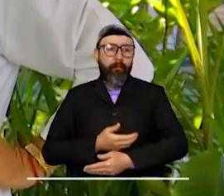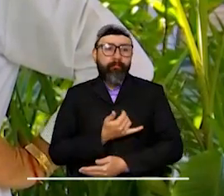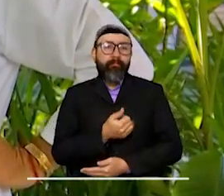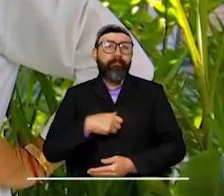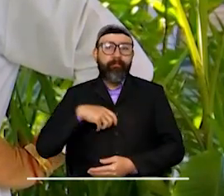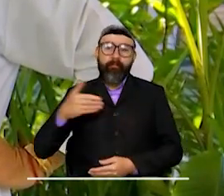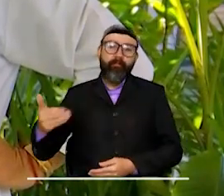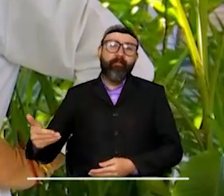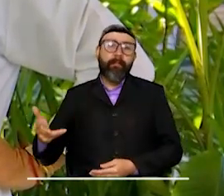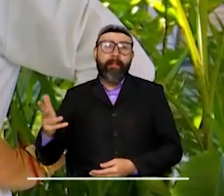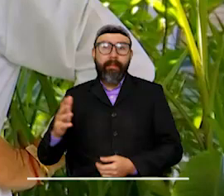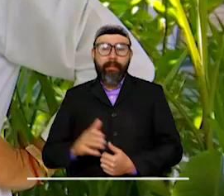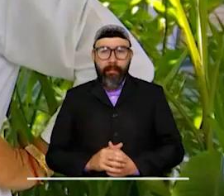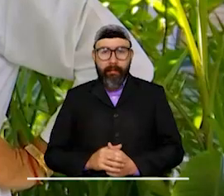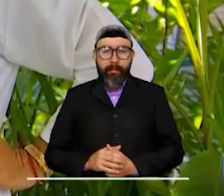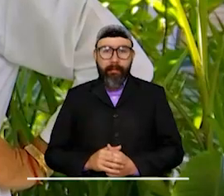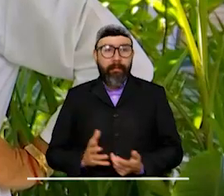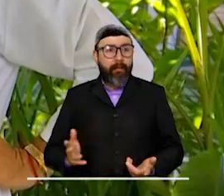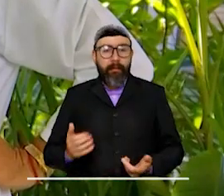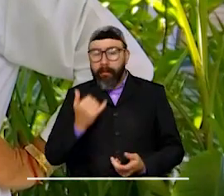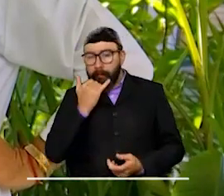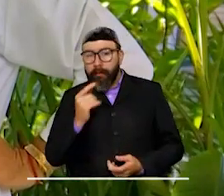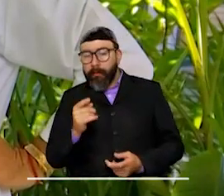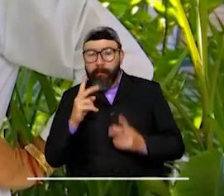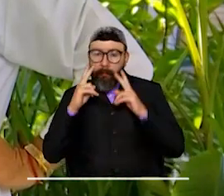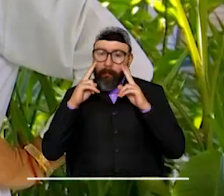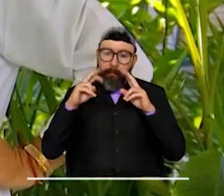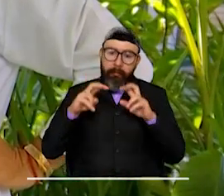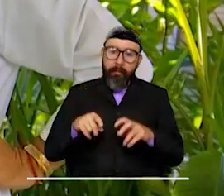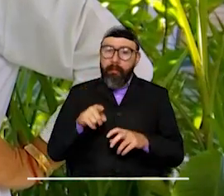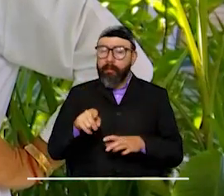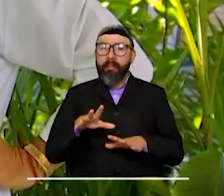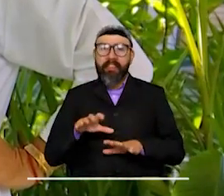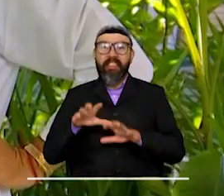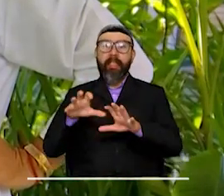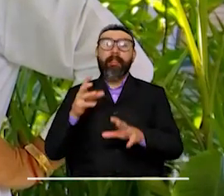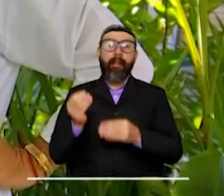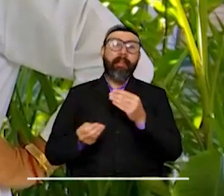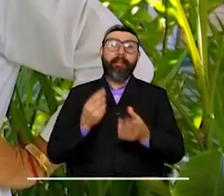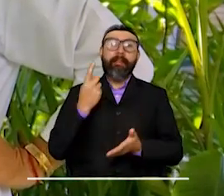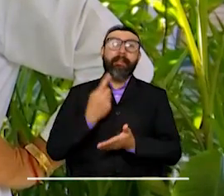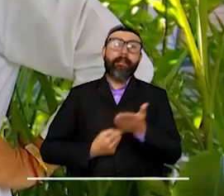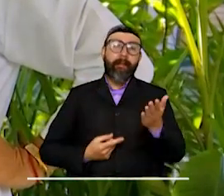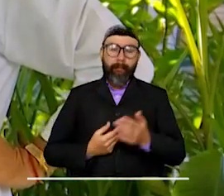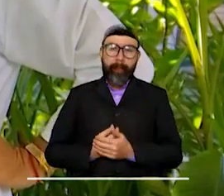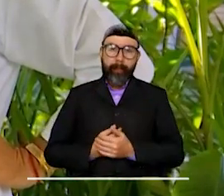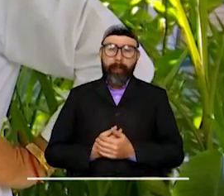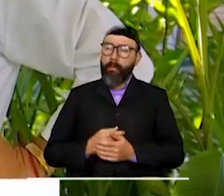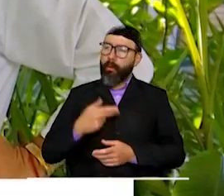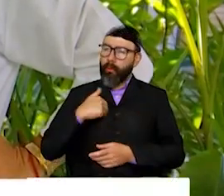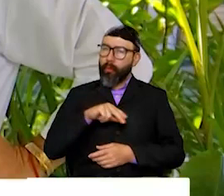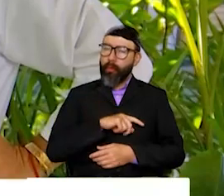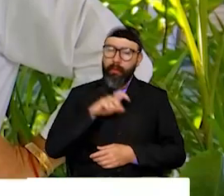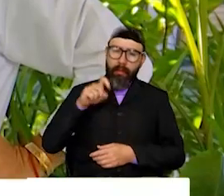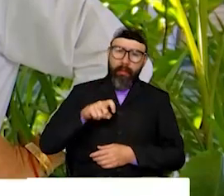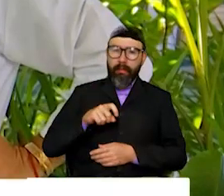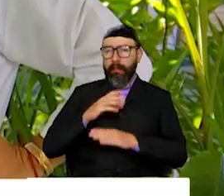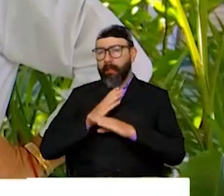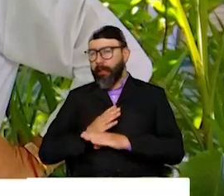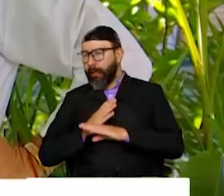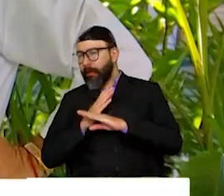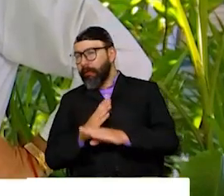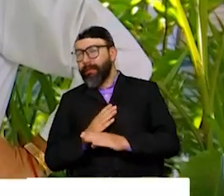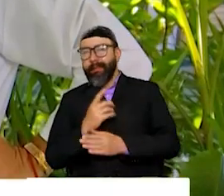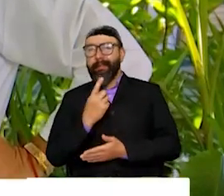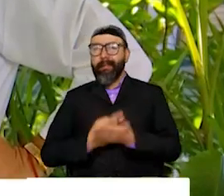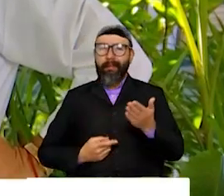¿Y qué hay detrás de un diagnóstico de un cáncer? que tenemos que evitar,